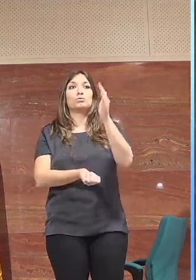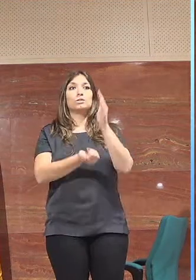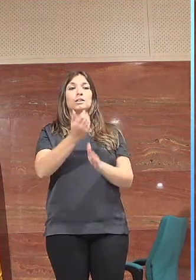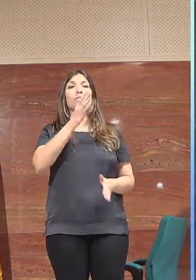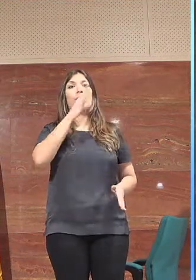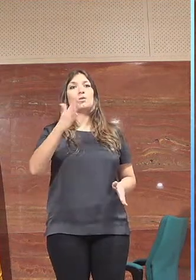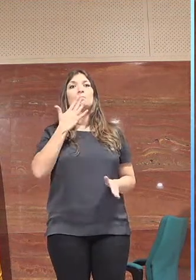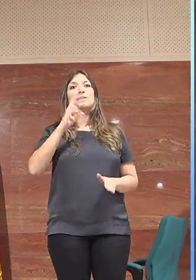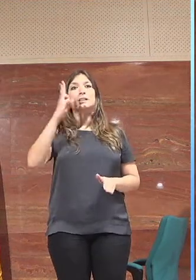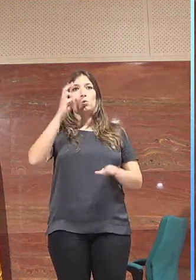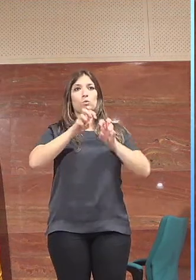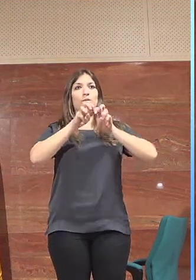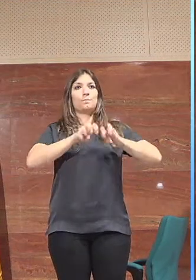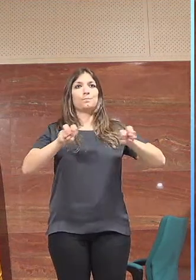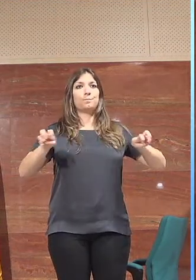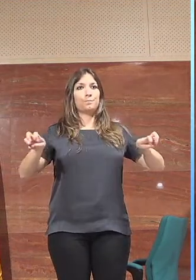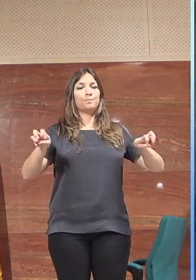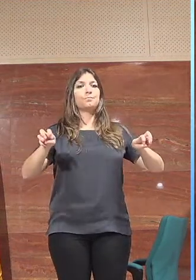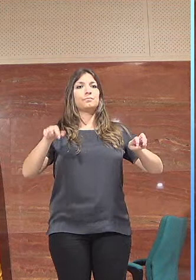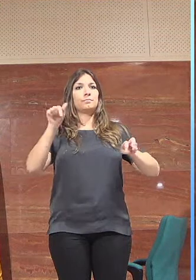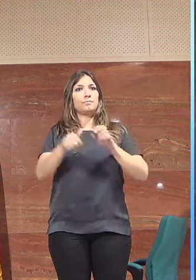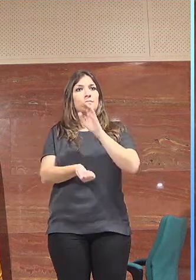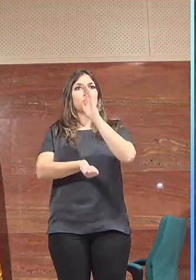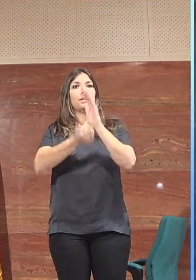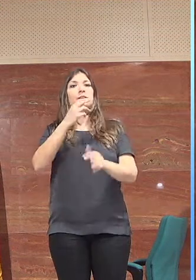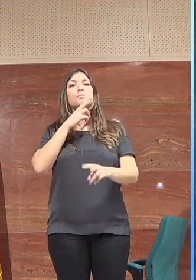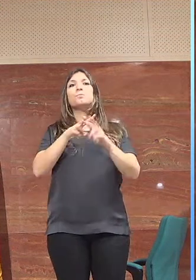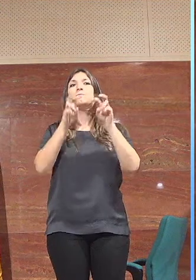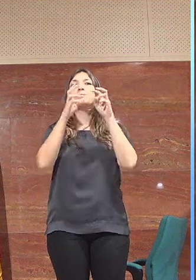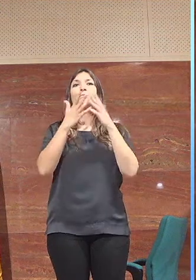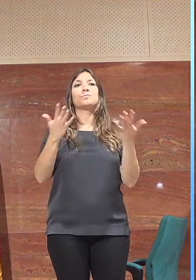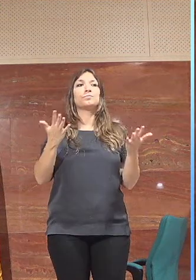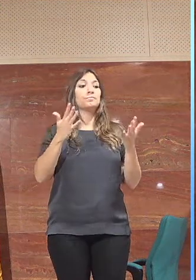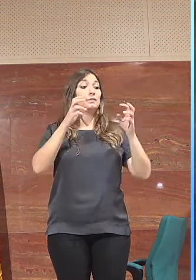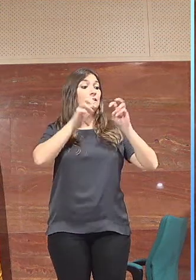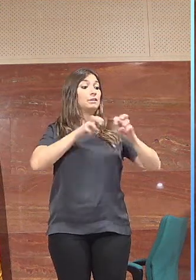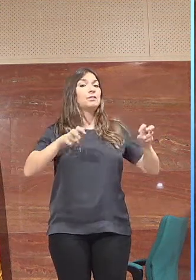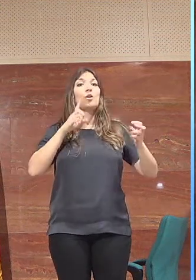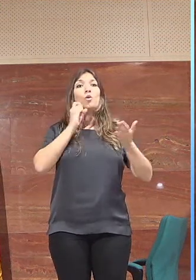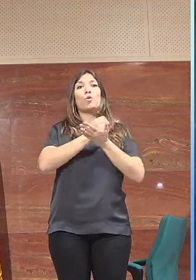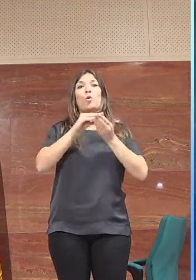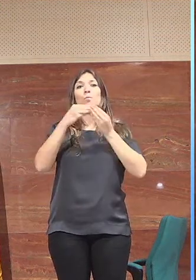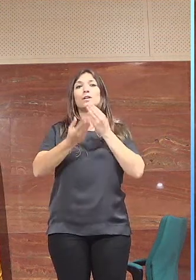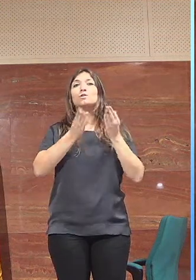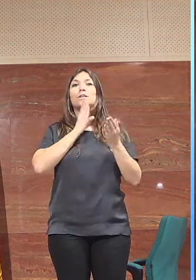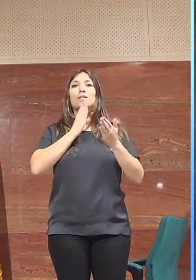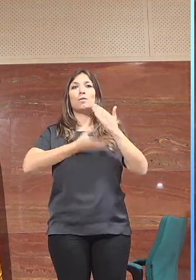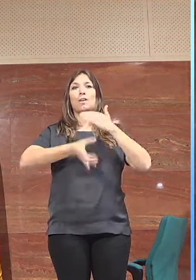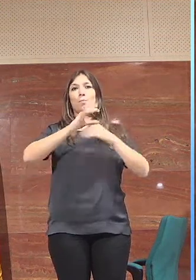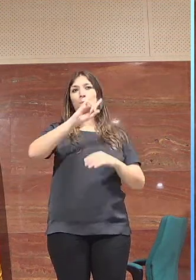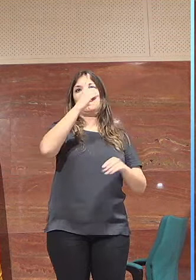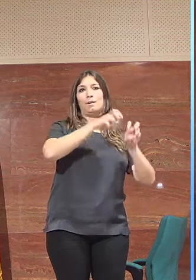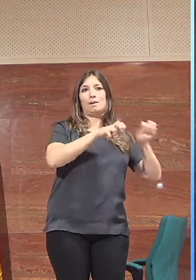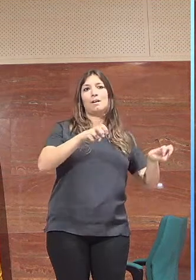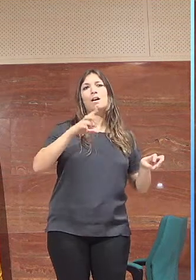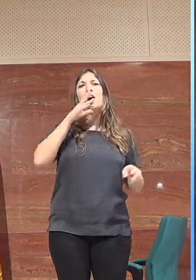vamos a dar paso a la segunda mesa redonda de esta mañana, que se llama, que es también sobre nuevos documentos del CEAPAT, pero en este caso los